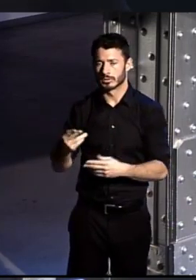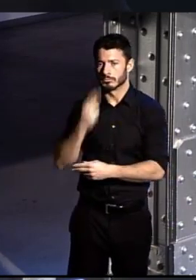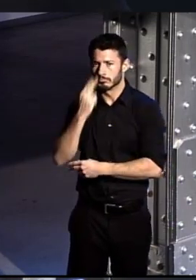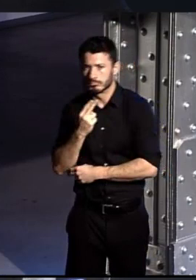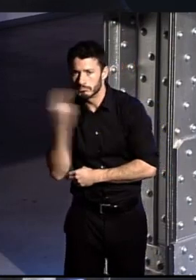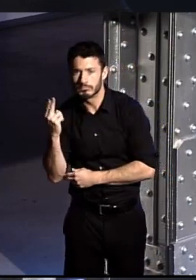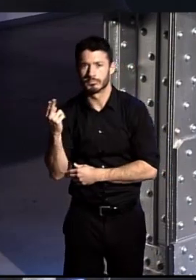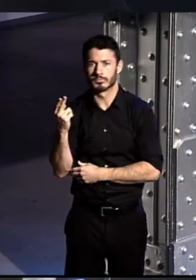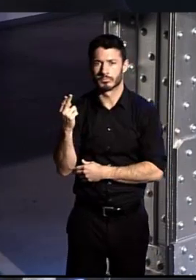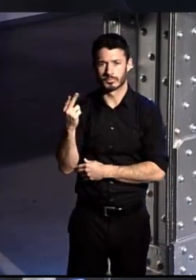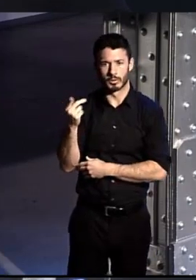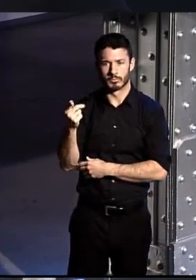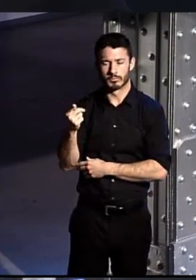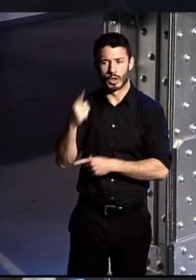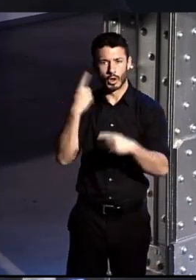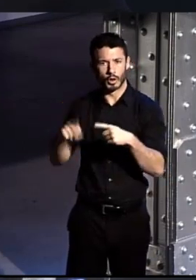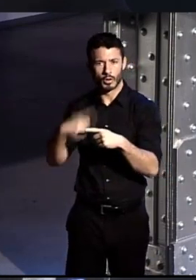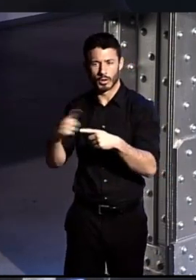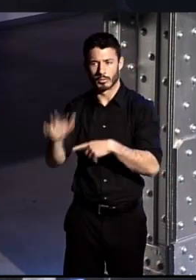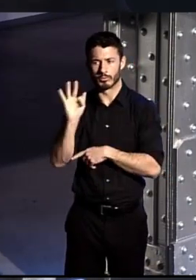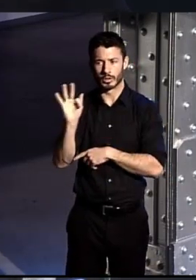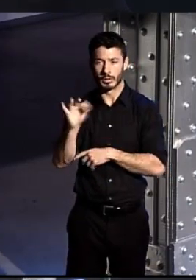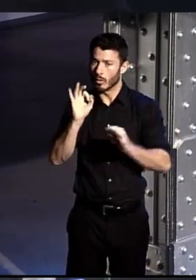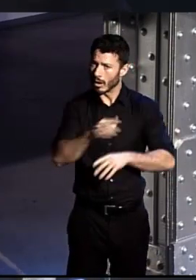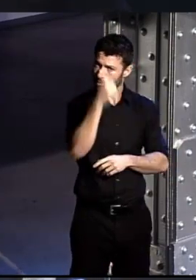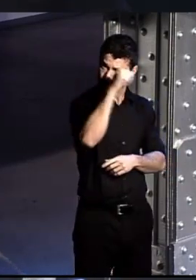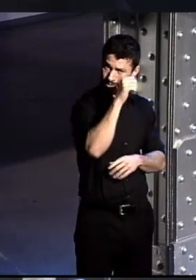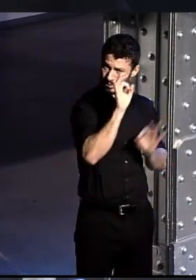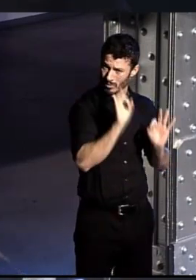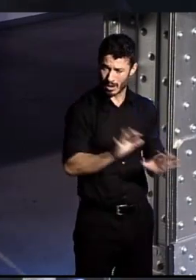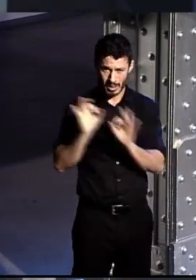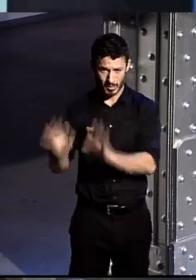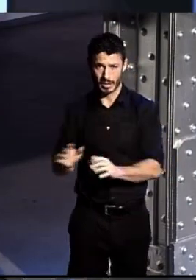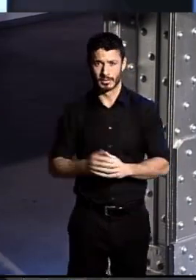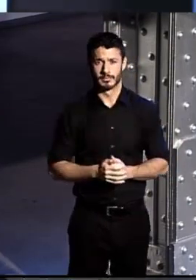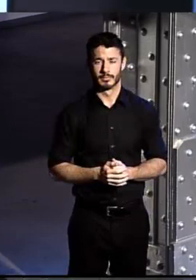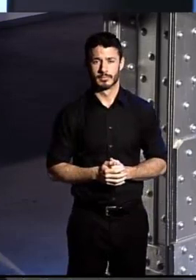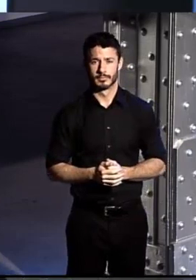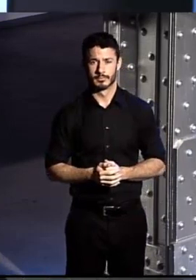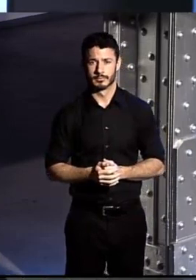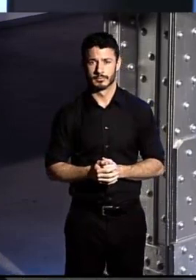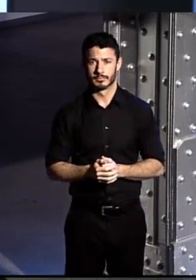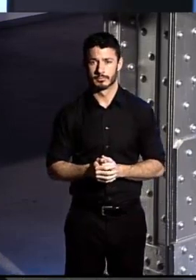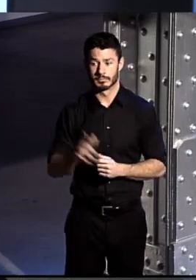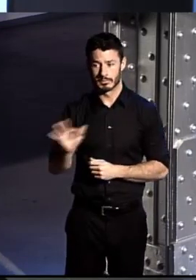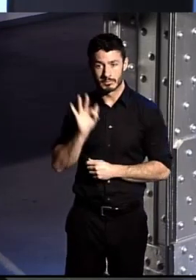comprometidas. Todas las virtudes que adornan a los héroes bernianos están también en ellas. Con el añadido de lo que decimos de esta